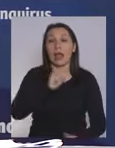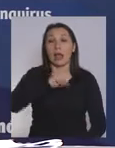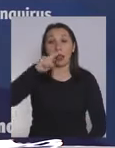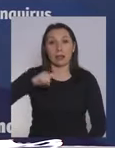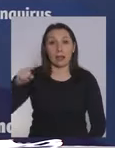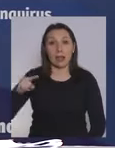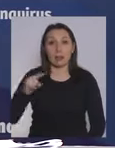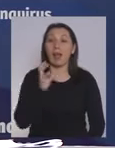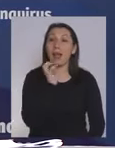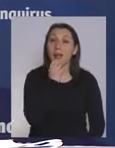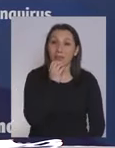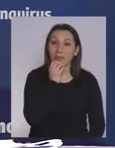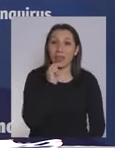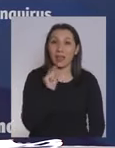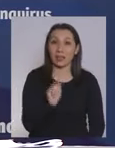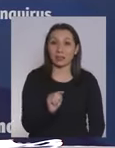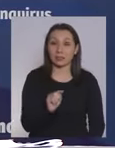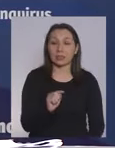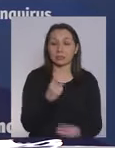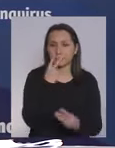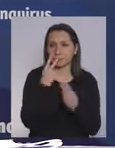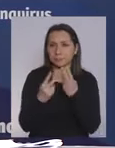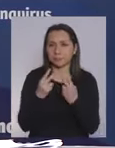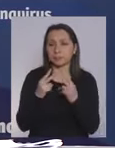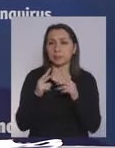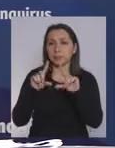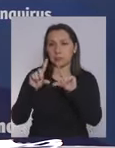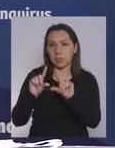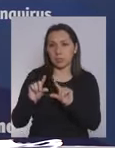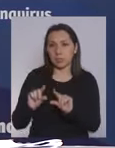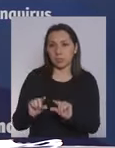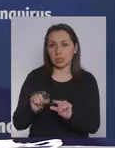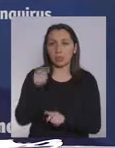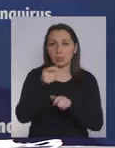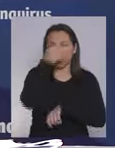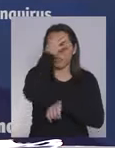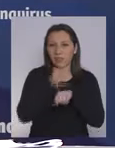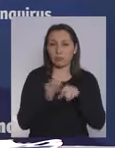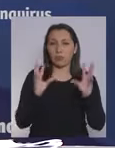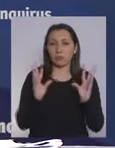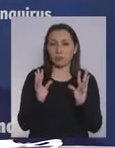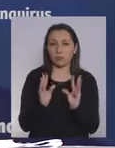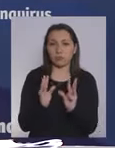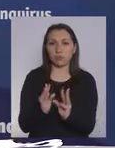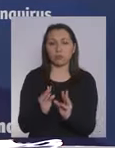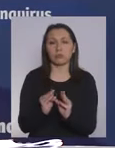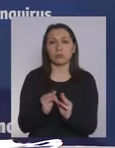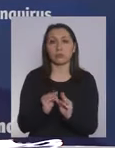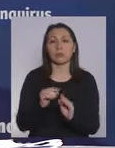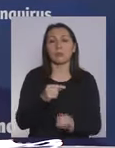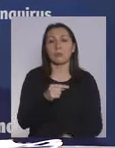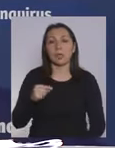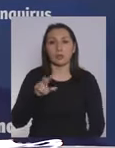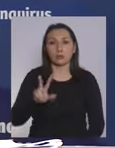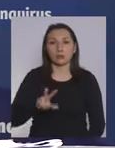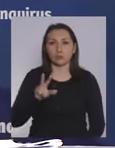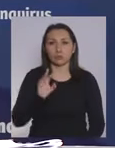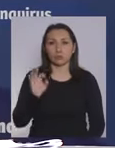y antofagasta muestran una disminución de sus casos en menos 18